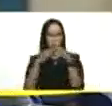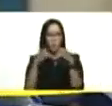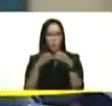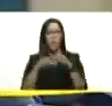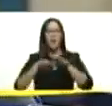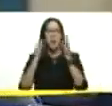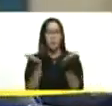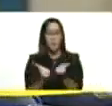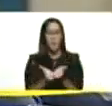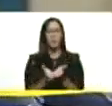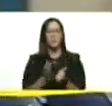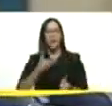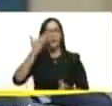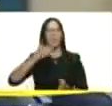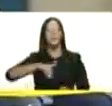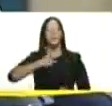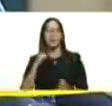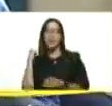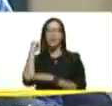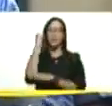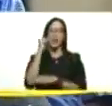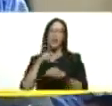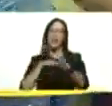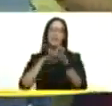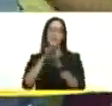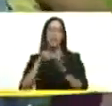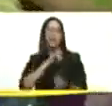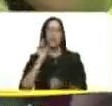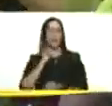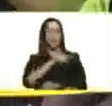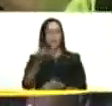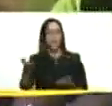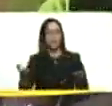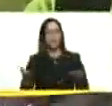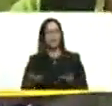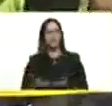para poder triunfar y avanzar, igual que ustedes.